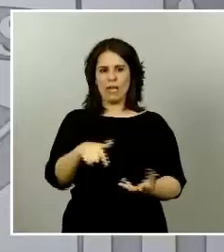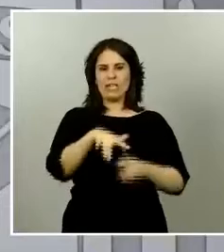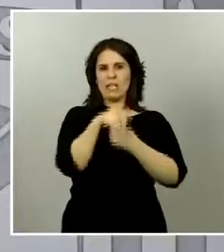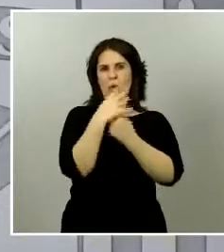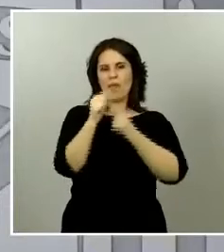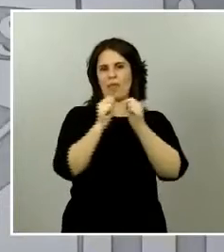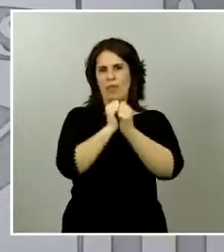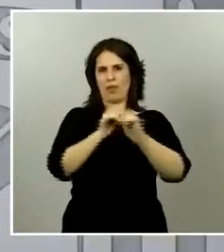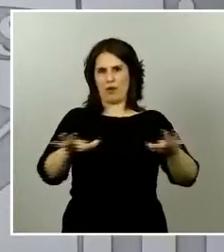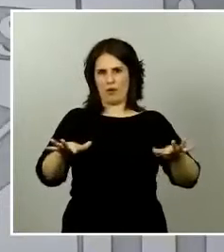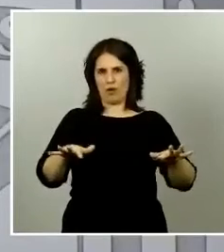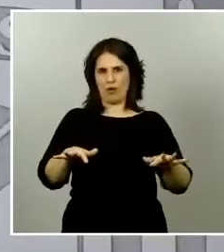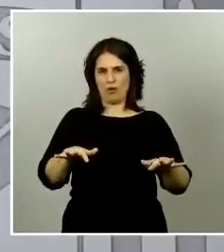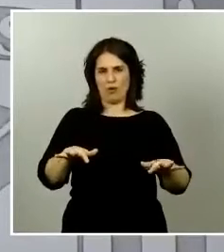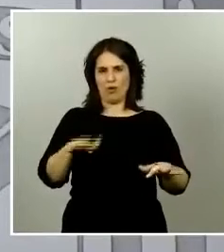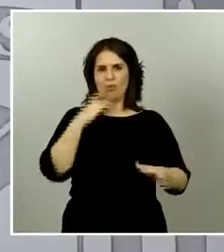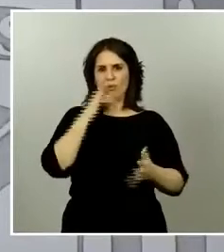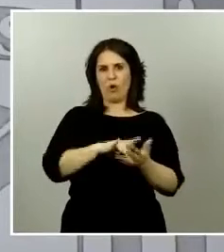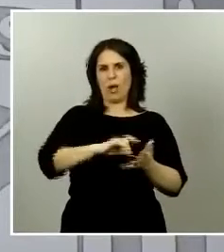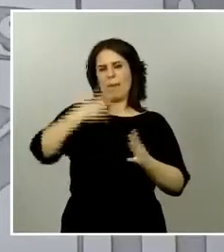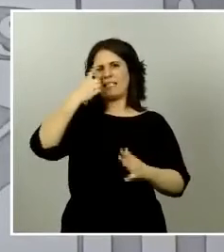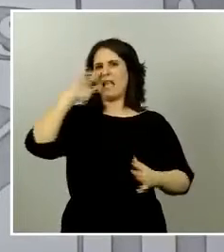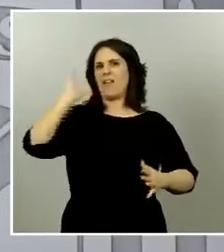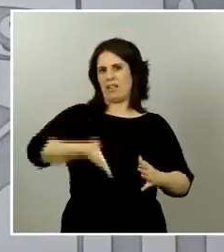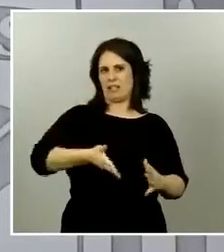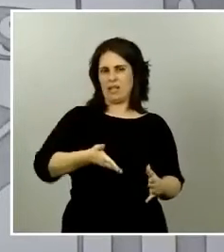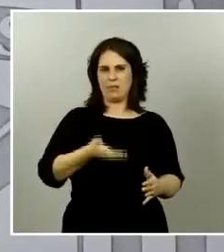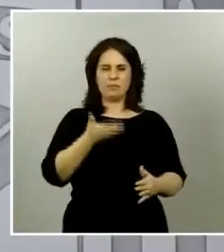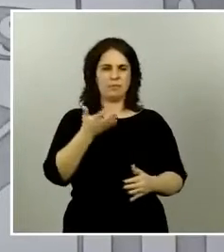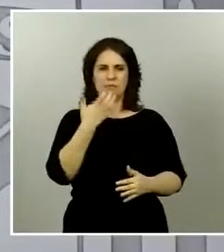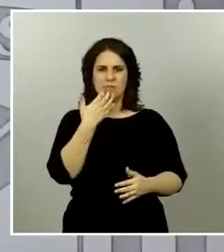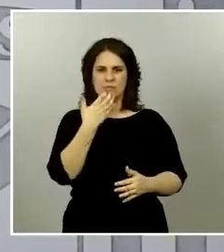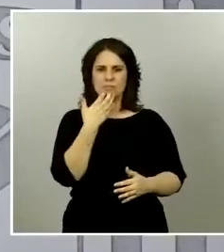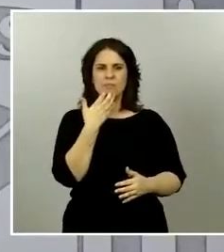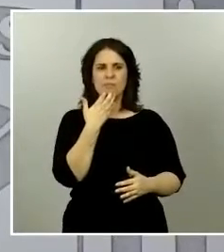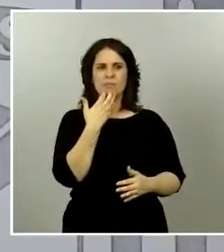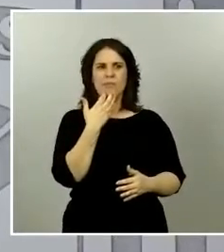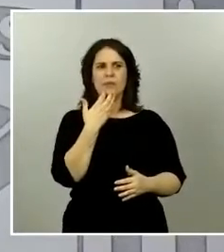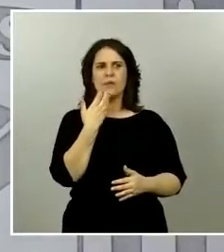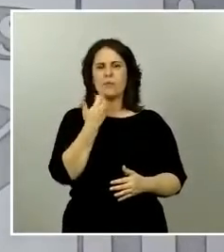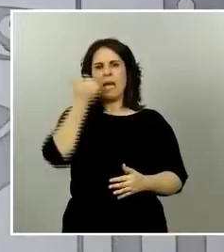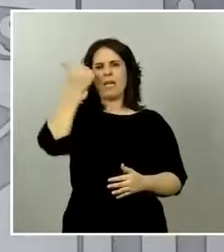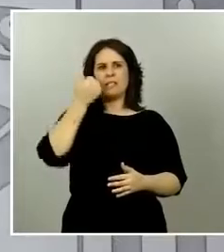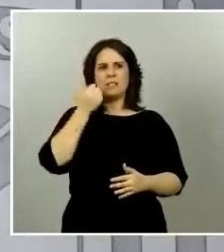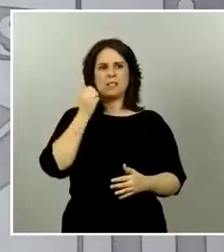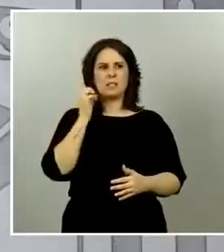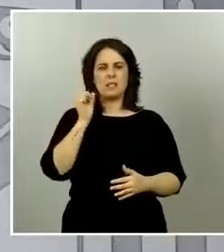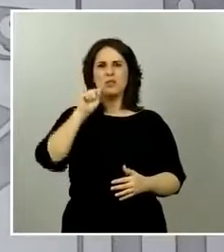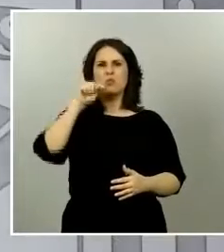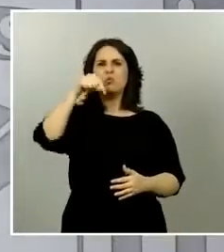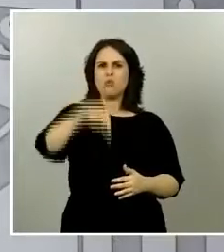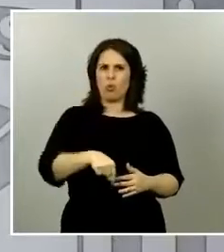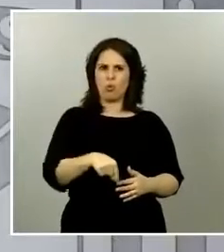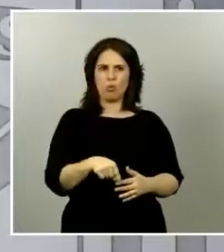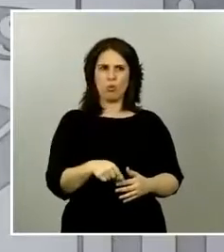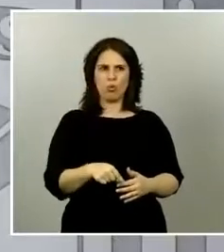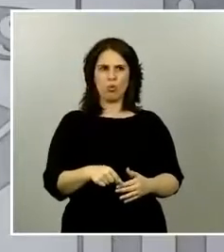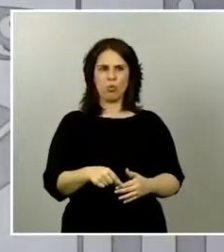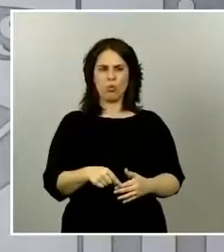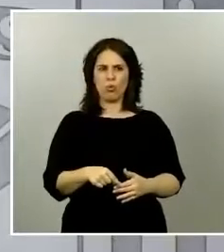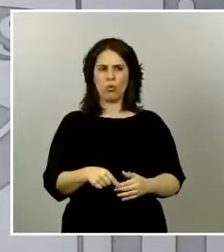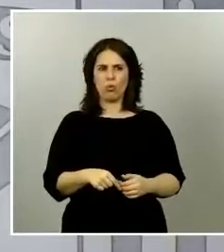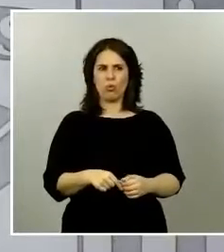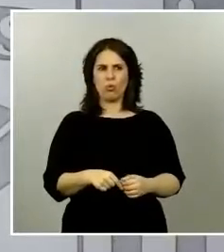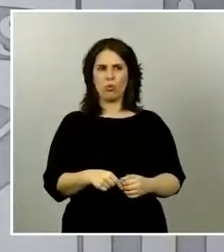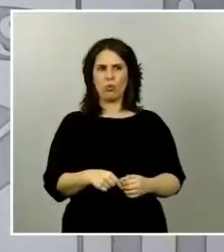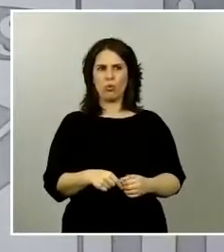ponen a disposición también de la situación de la pandemia de los países que hemos tenido más impacto. Y me estoy refiriendo